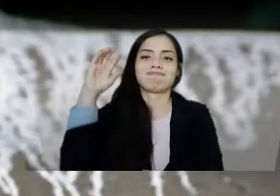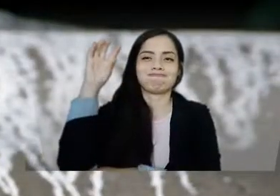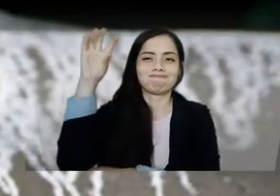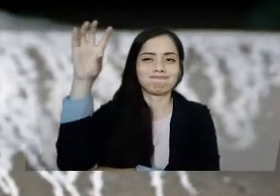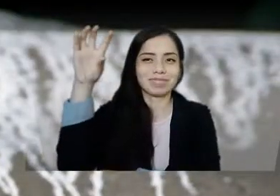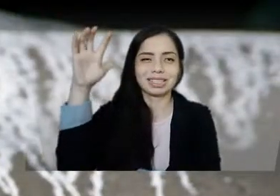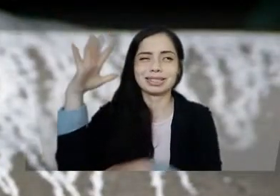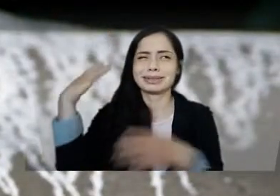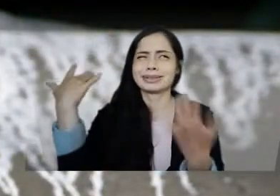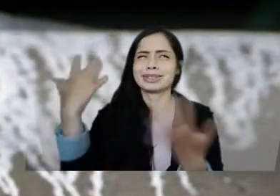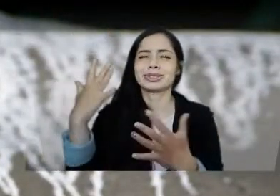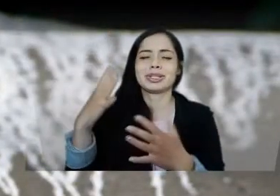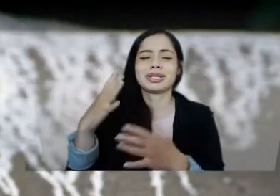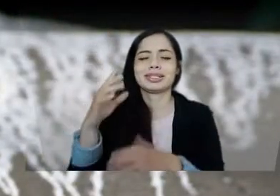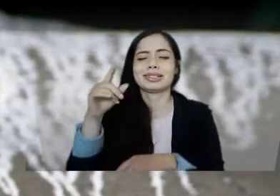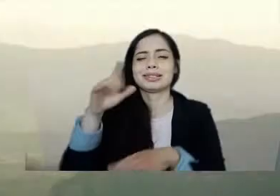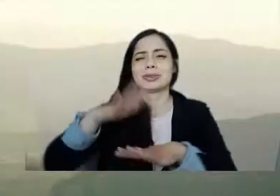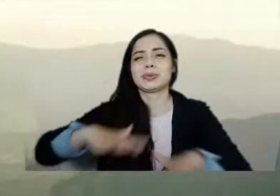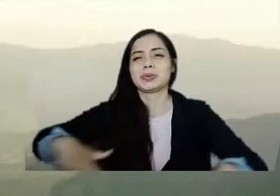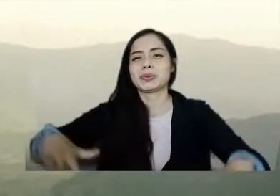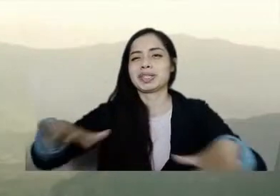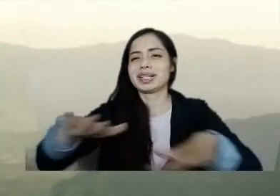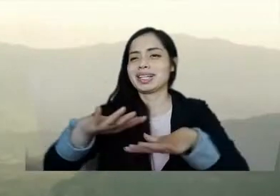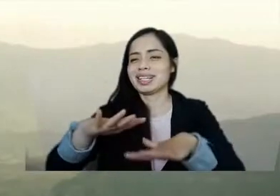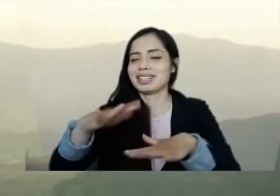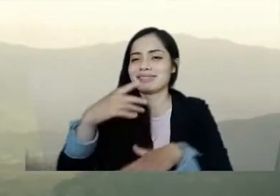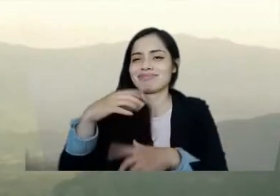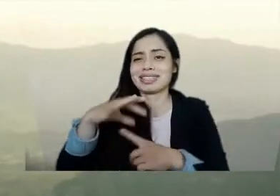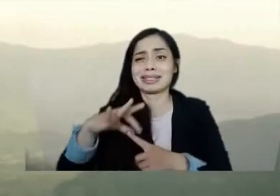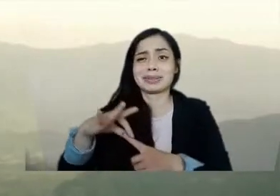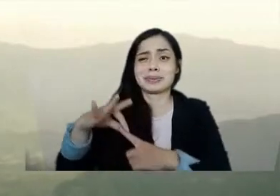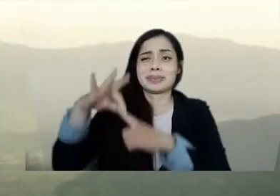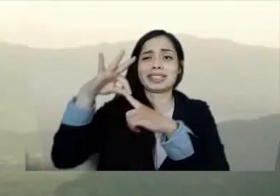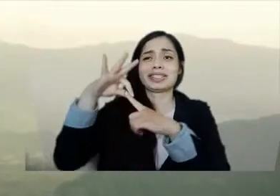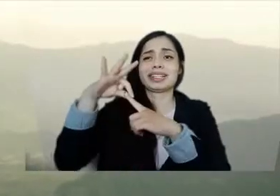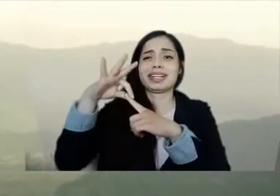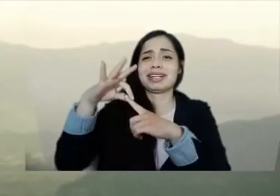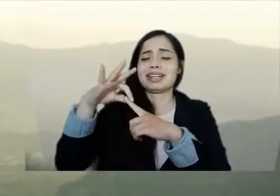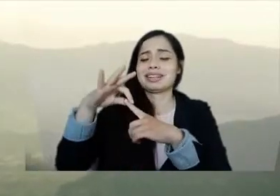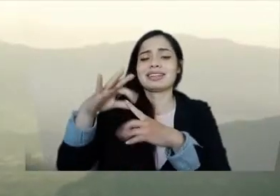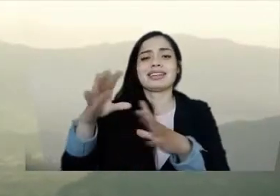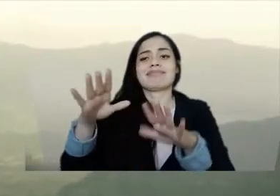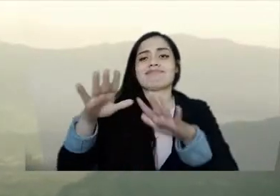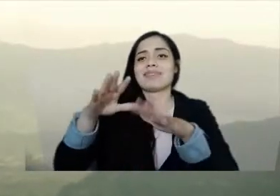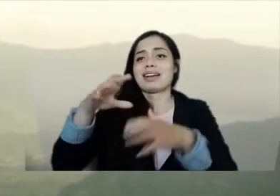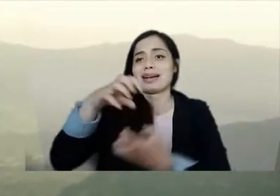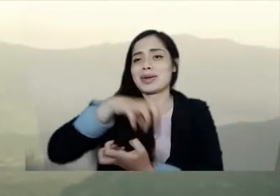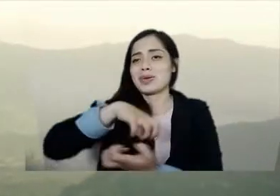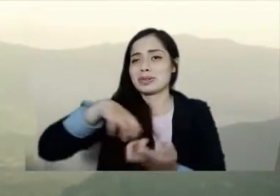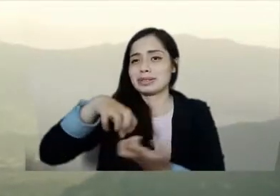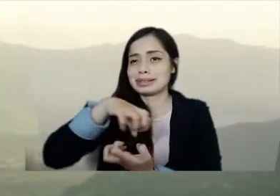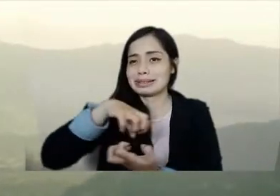en todos los ecosistemas, que es pues la vida en plenitud.